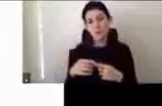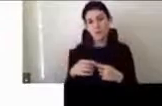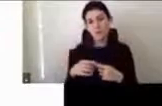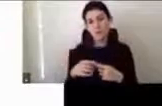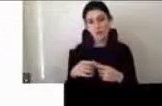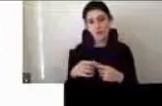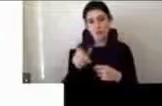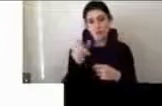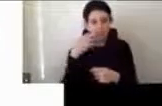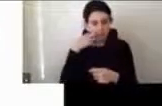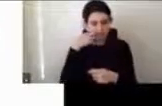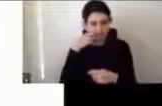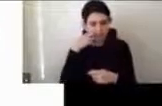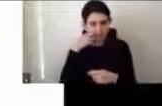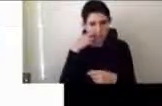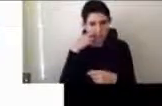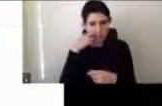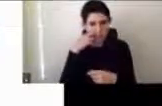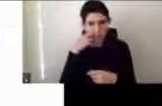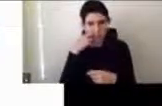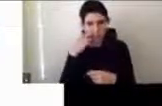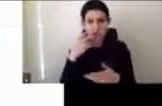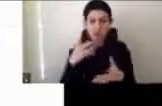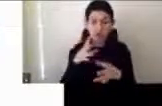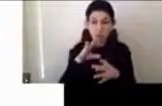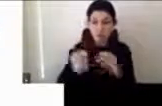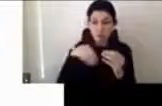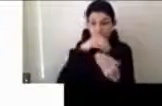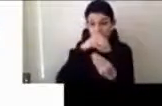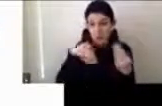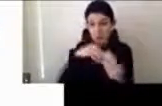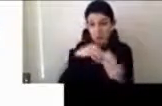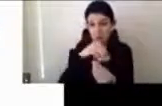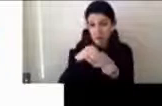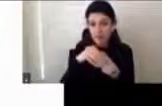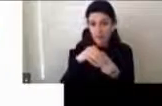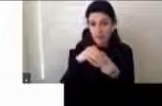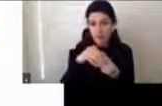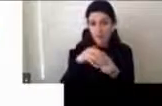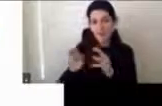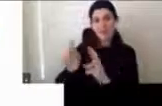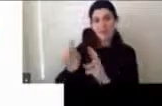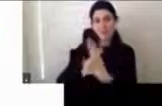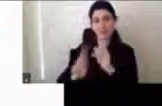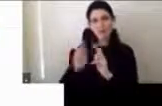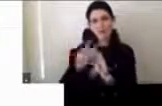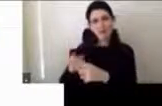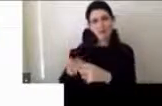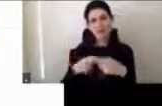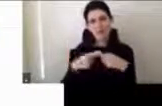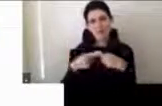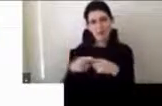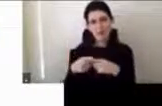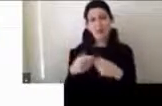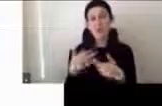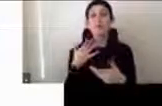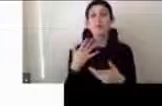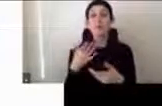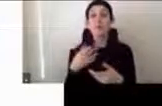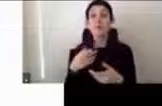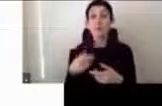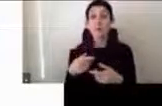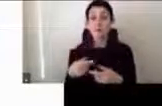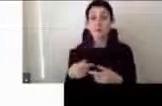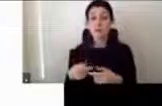humano. Y entre medio de todo esto está la interacción social. Pues la interacción social es la que me va a permitir, ¿no es